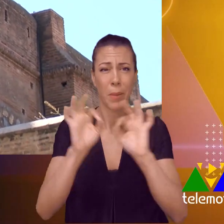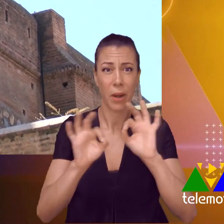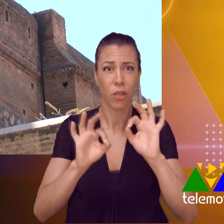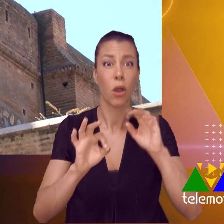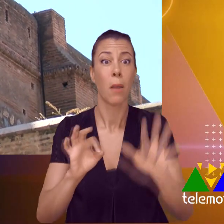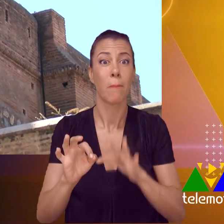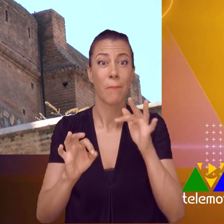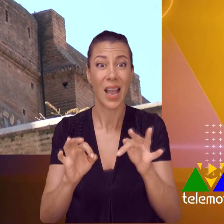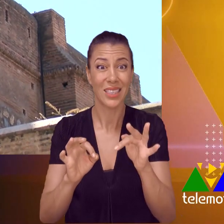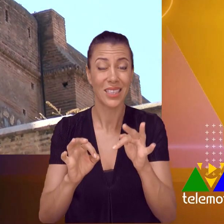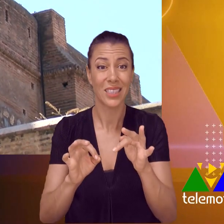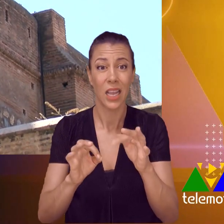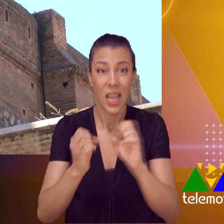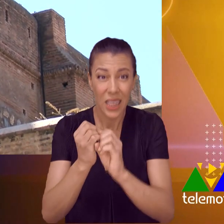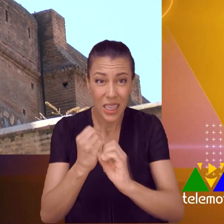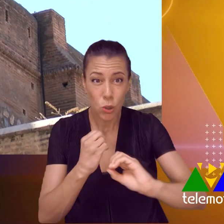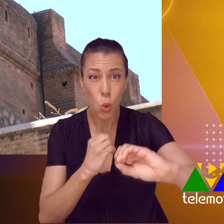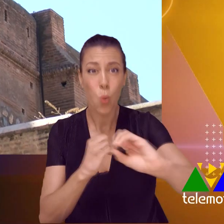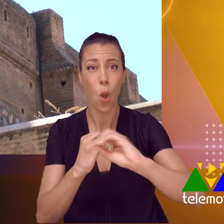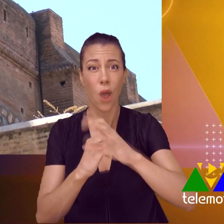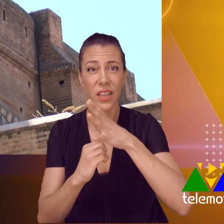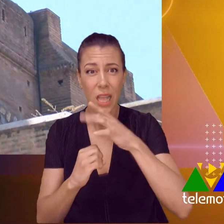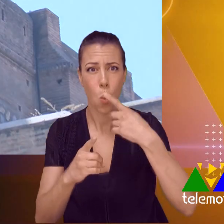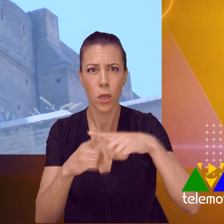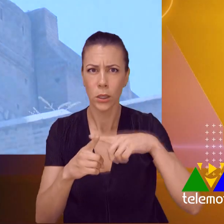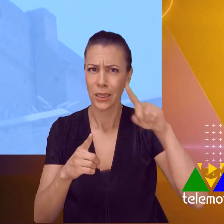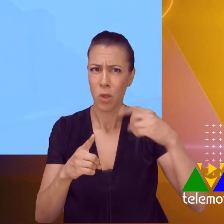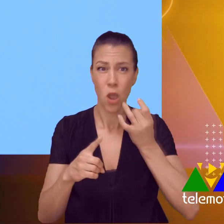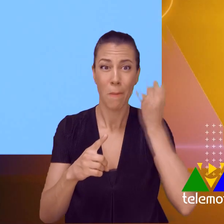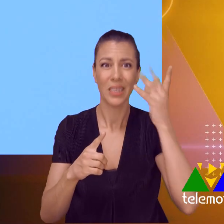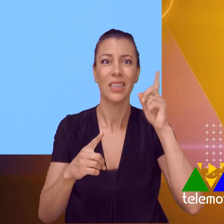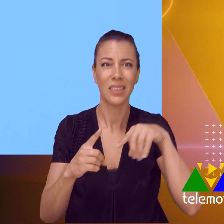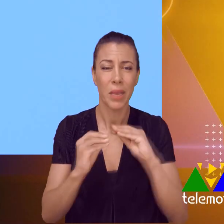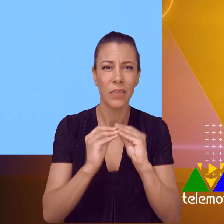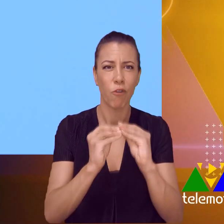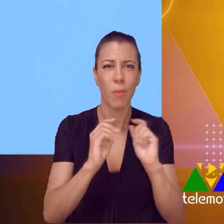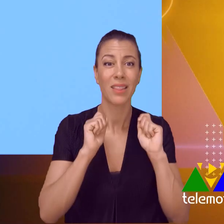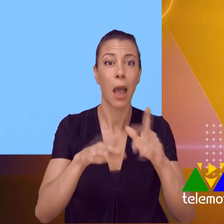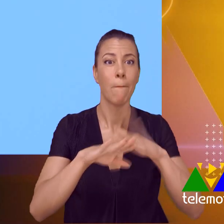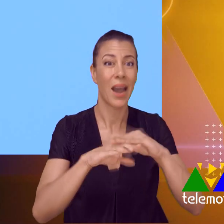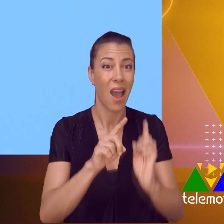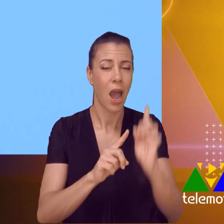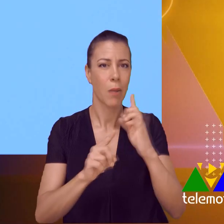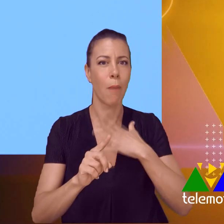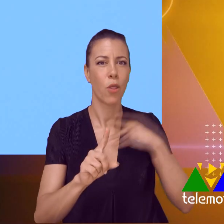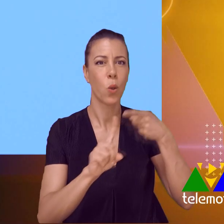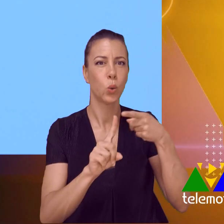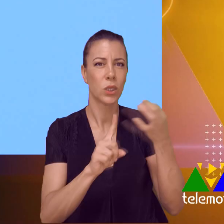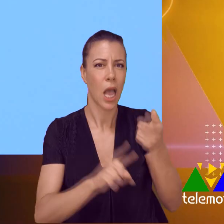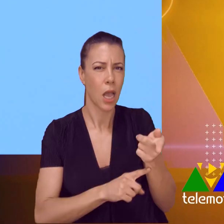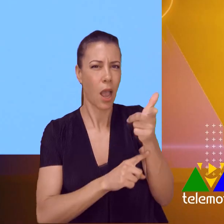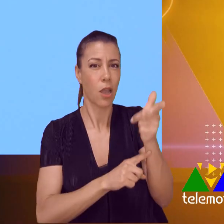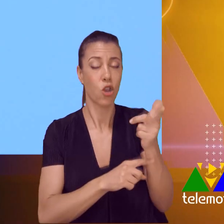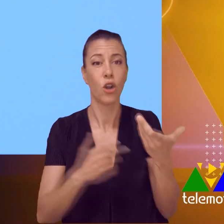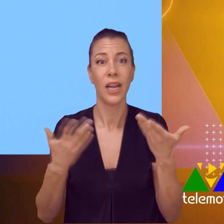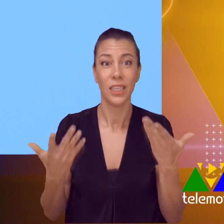desagües se le inventan y el cantero que hace los desagües le da forma de cañones de artillería, es decir, de alguna manera los desagües, que son desagües,